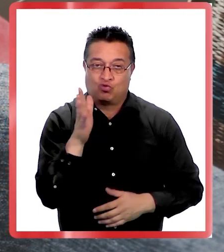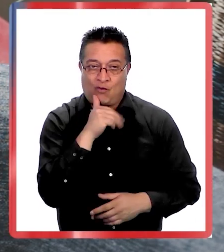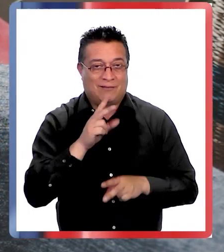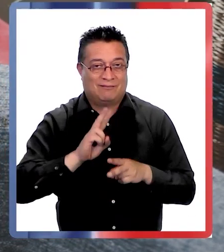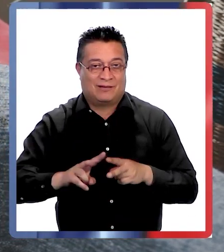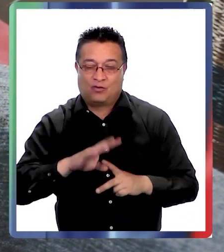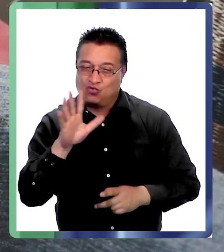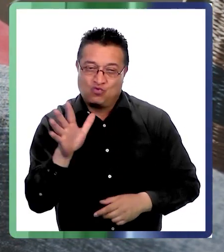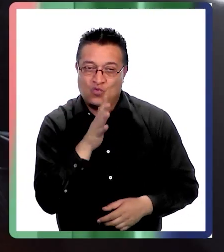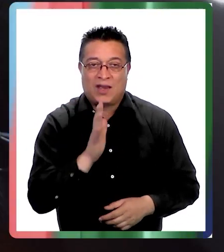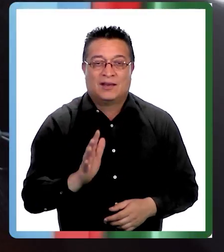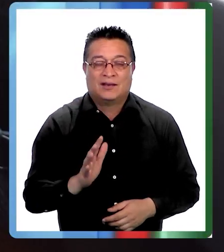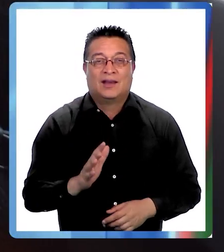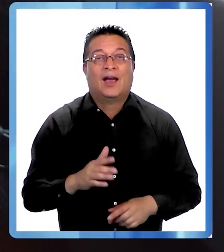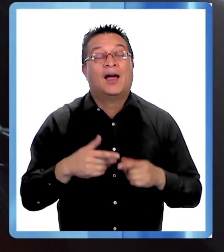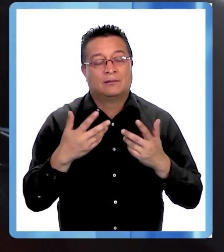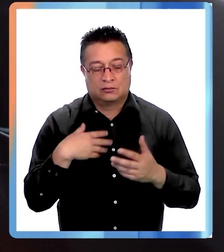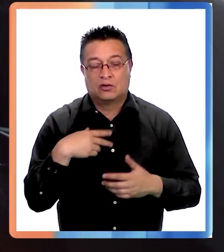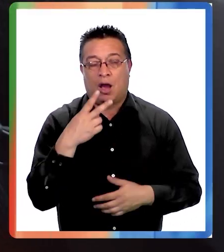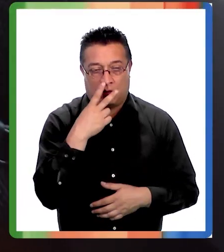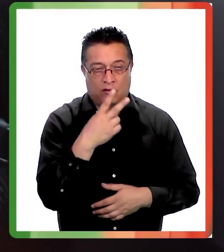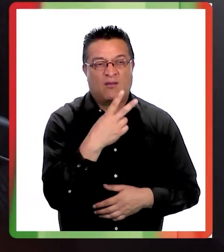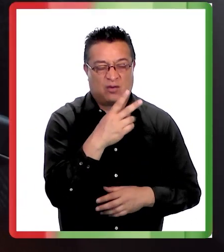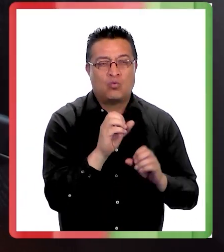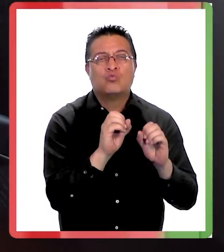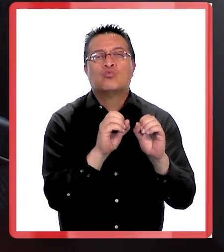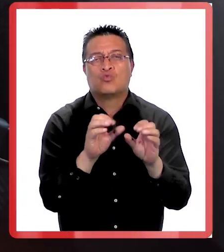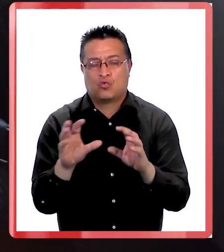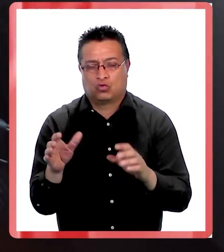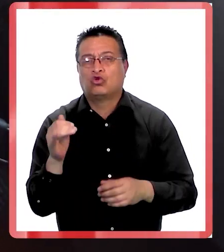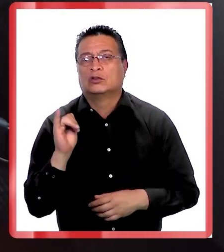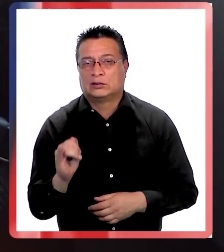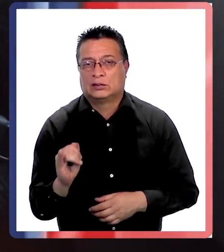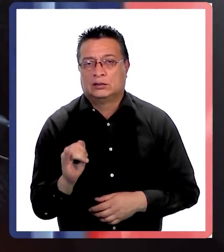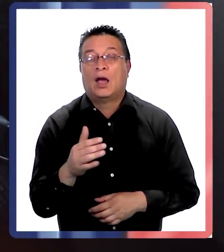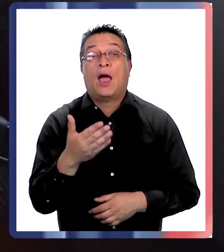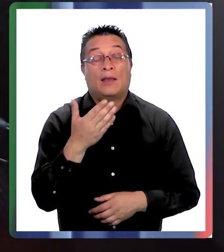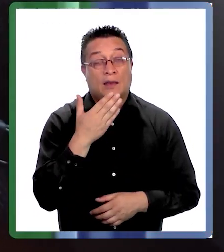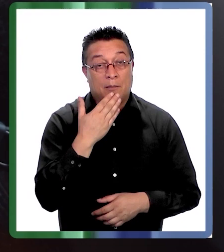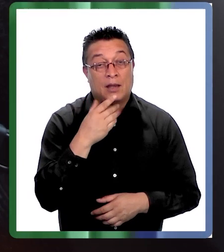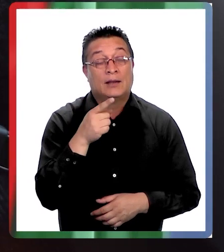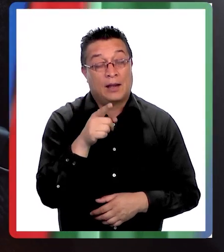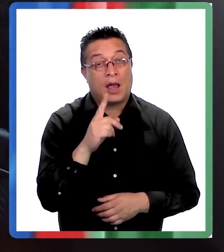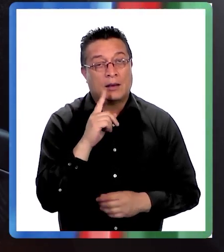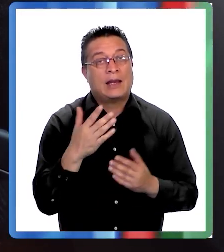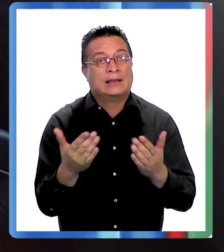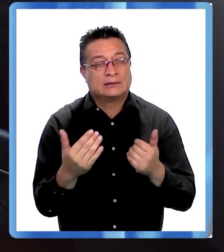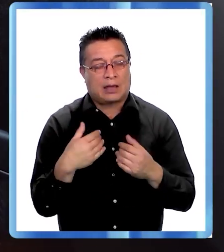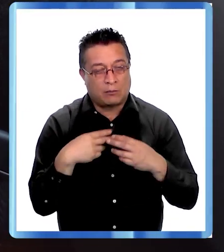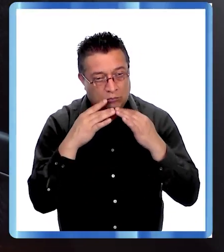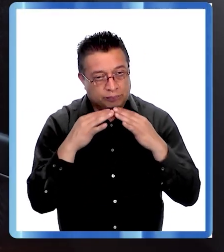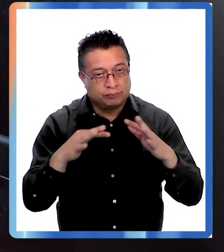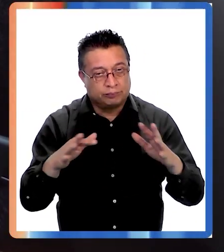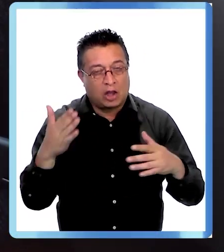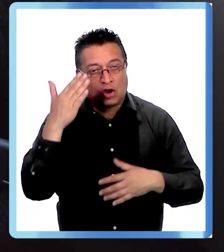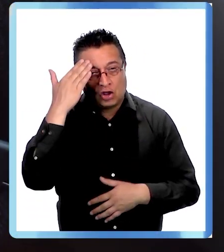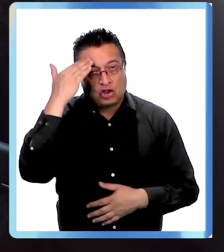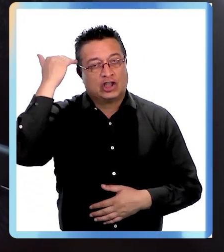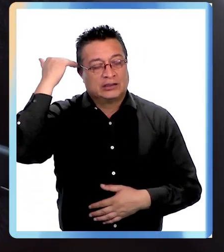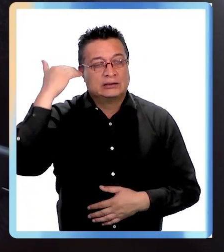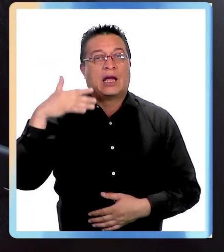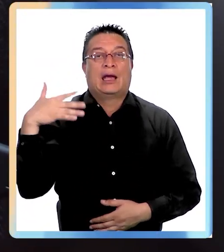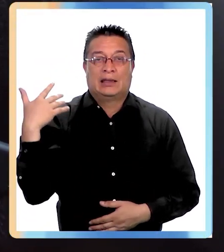pueda arreglar. Entonces, sí, lo hemos visto harto, y claro, lo que te decía que en el fondo necesitamos crear conciencia de que